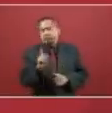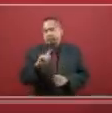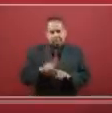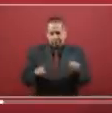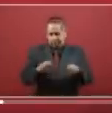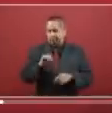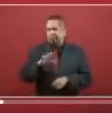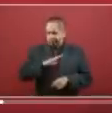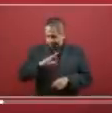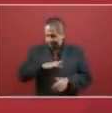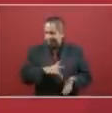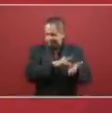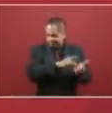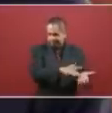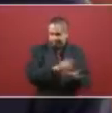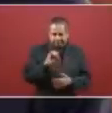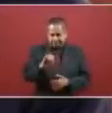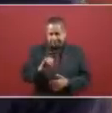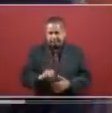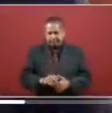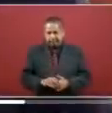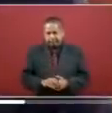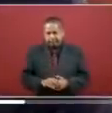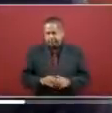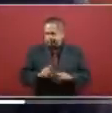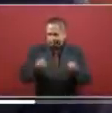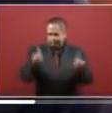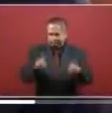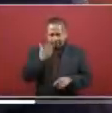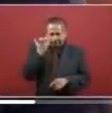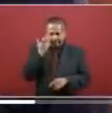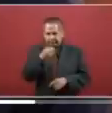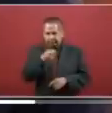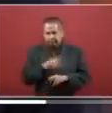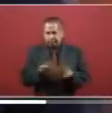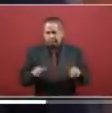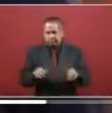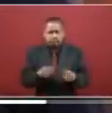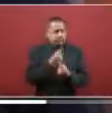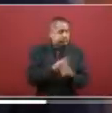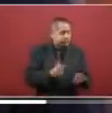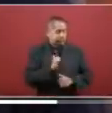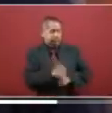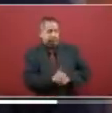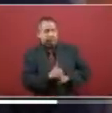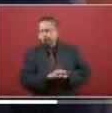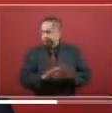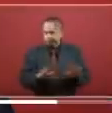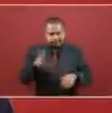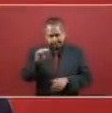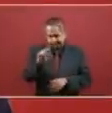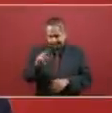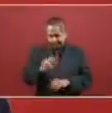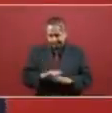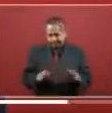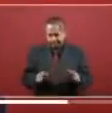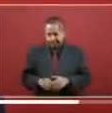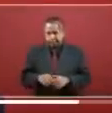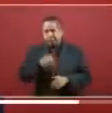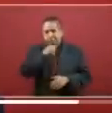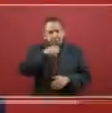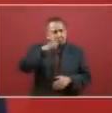mujeres es totalmente distinto ni a los niños y a los